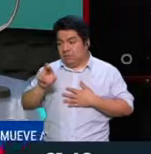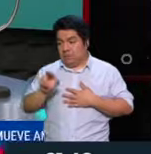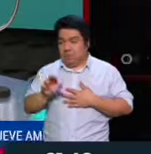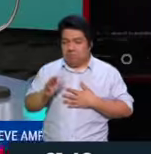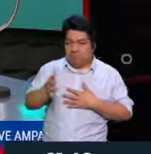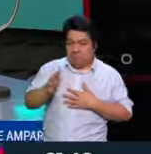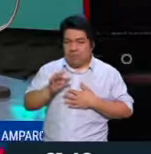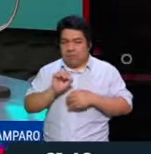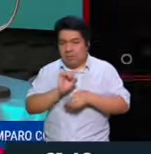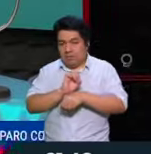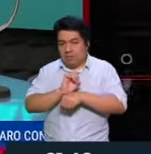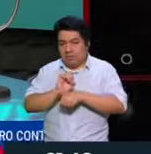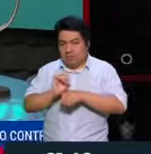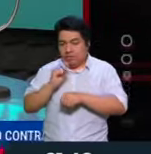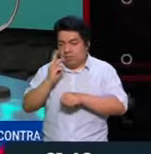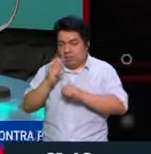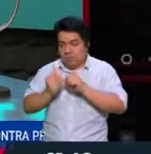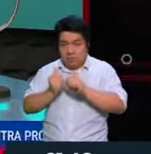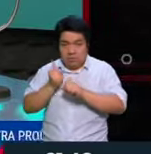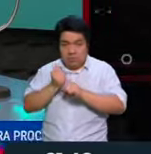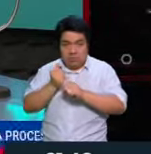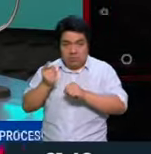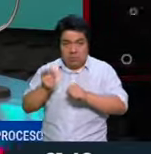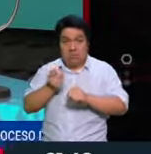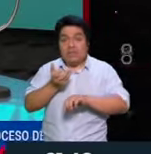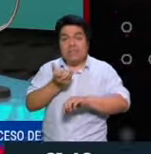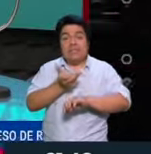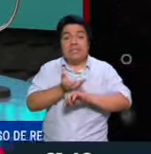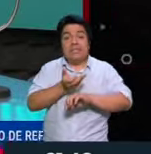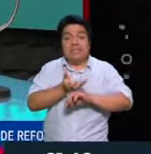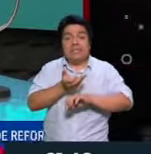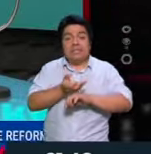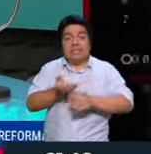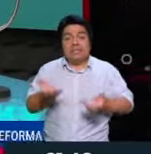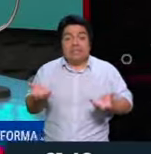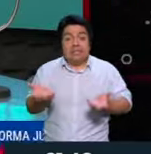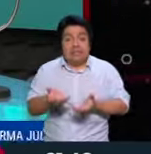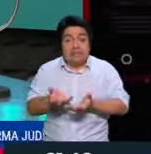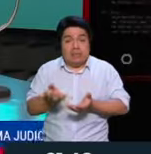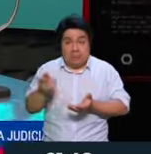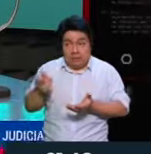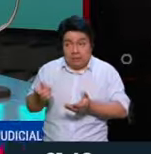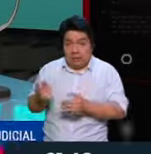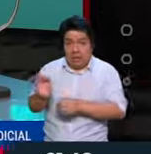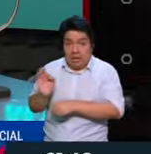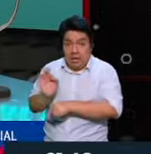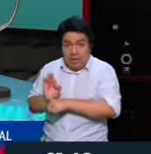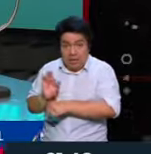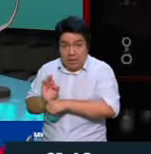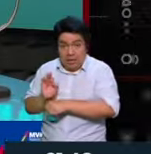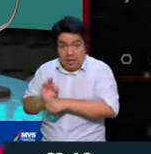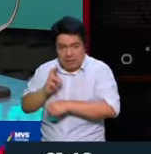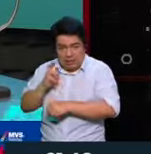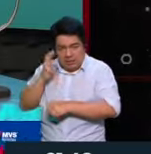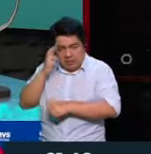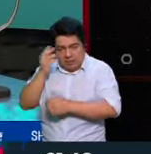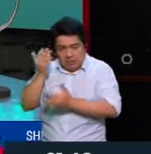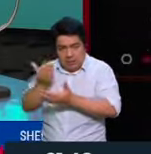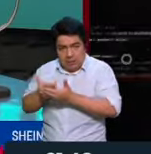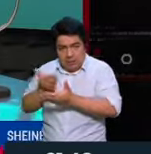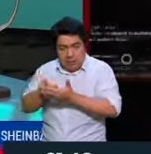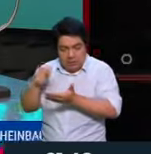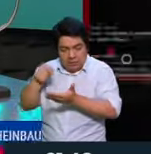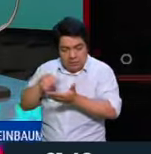tibio en estos 3 años como embajador, lo que está haciendo Estados Unidos es defender lo plasmado, lo escrito en